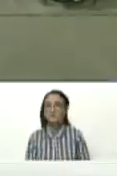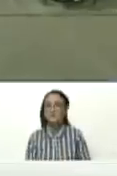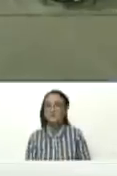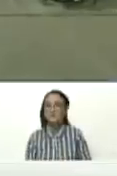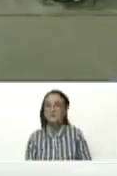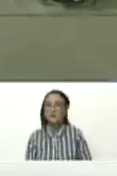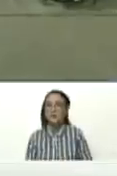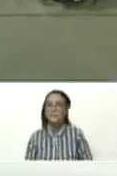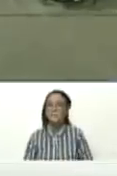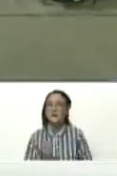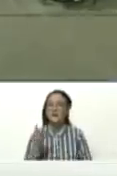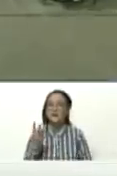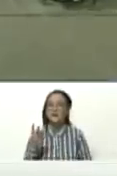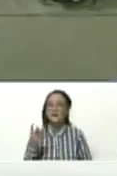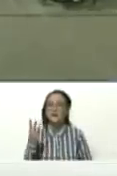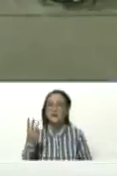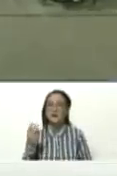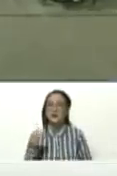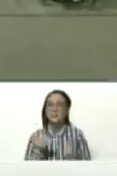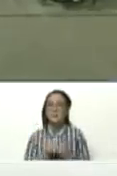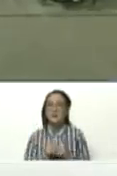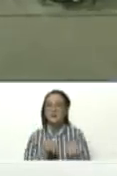de 3.600 comunas.